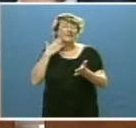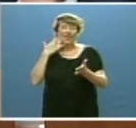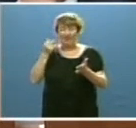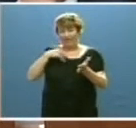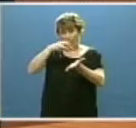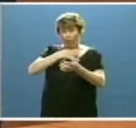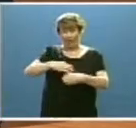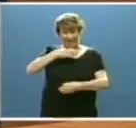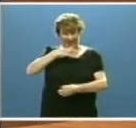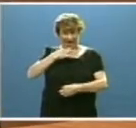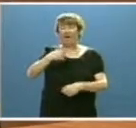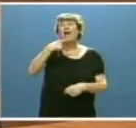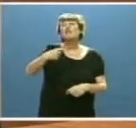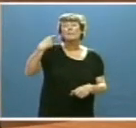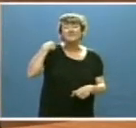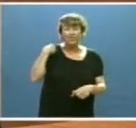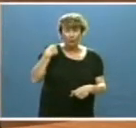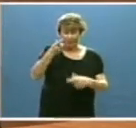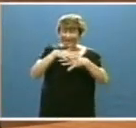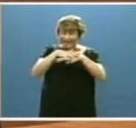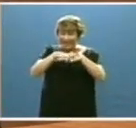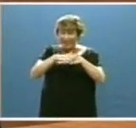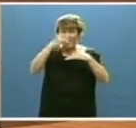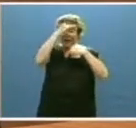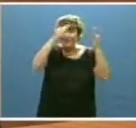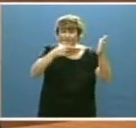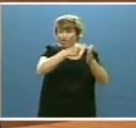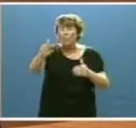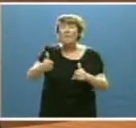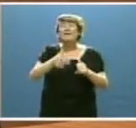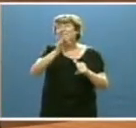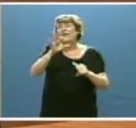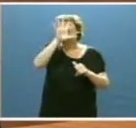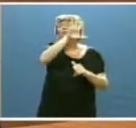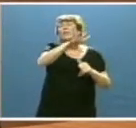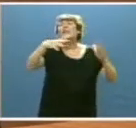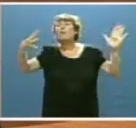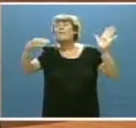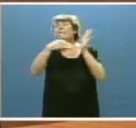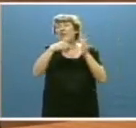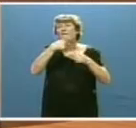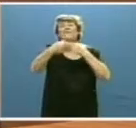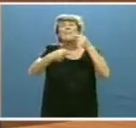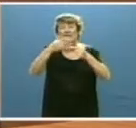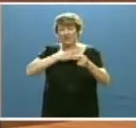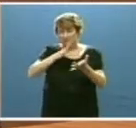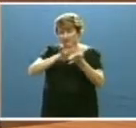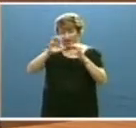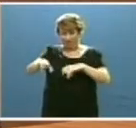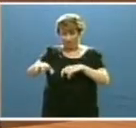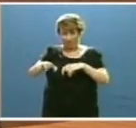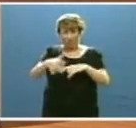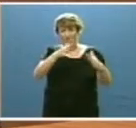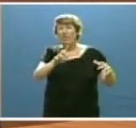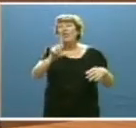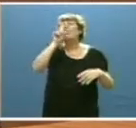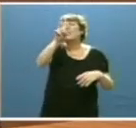el año pasado dicha red atendió a más de 59 mil familias de castilla y león' unas